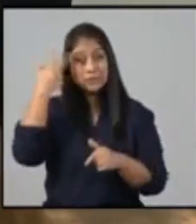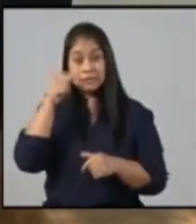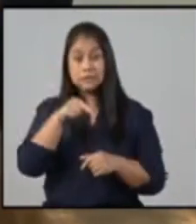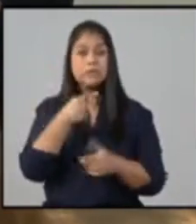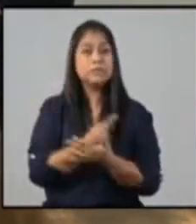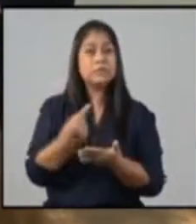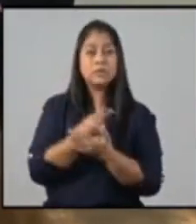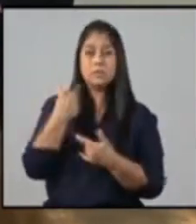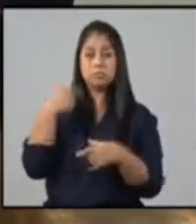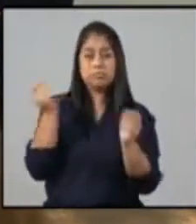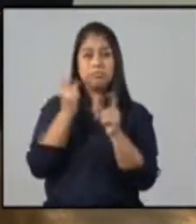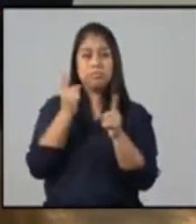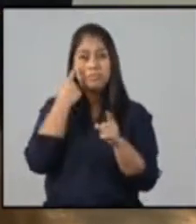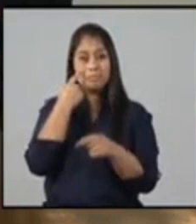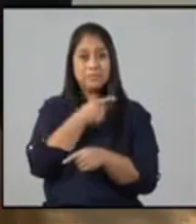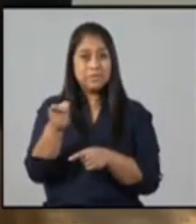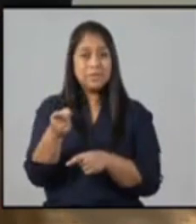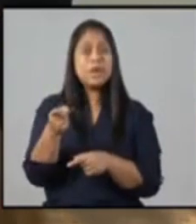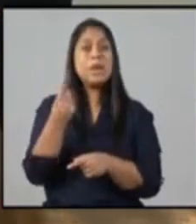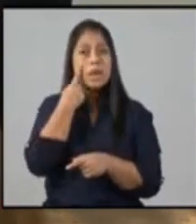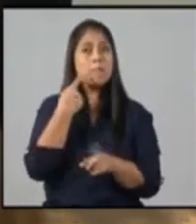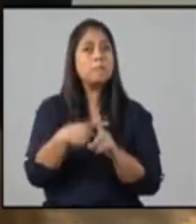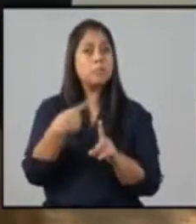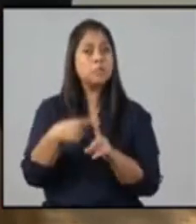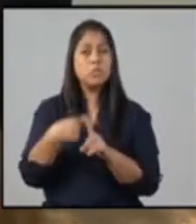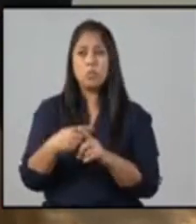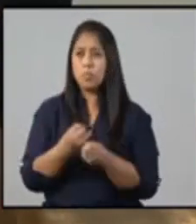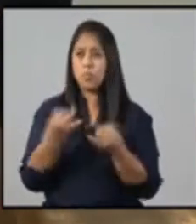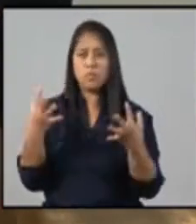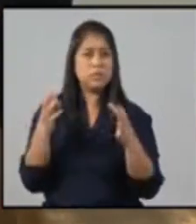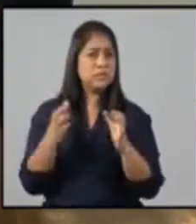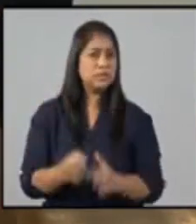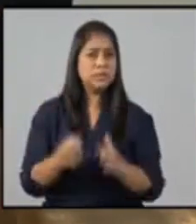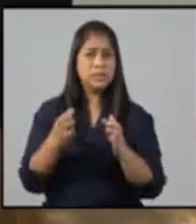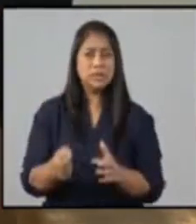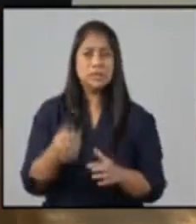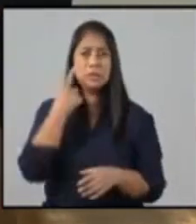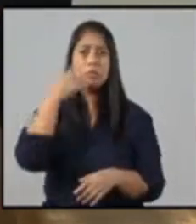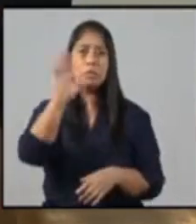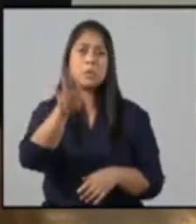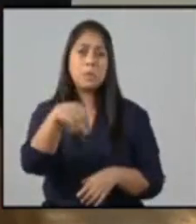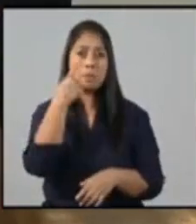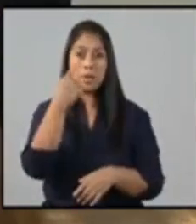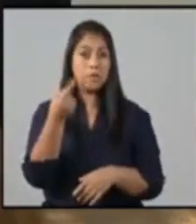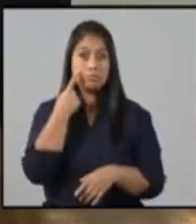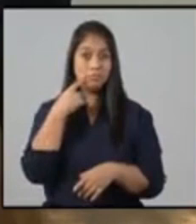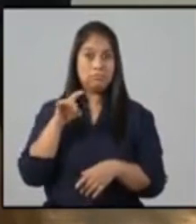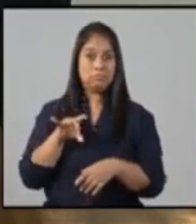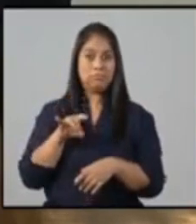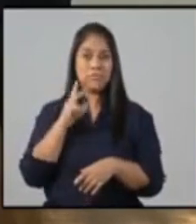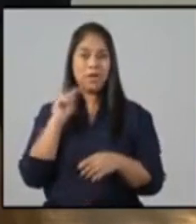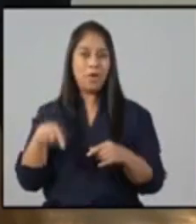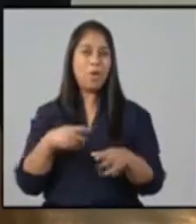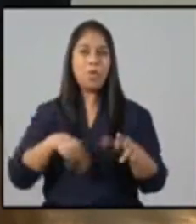semanas, me ha sorprendido mucho, en positivo, cuánta gente me ha parado por la calle. Eso que no vamos mucho ahora,